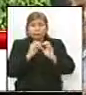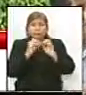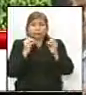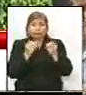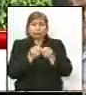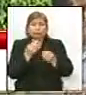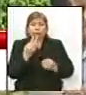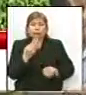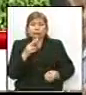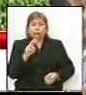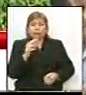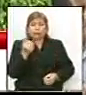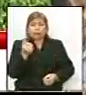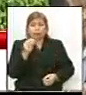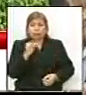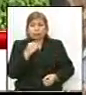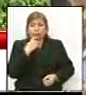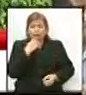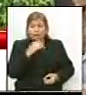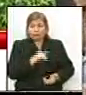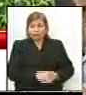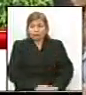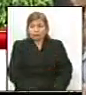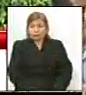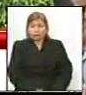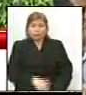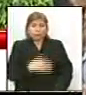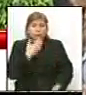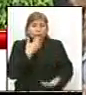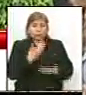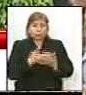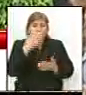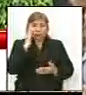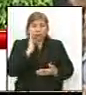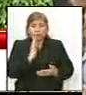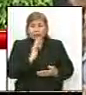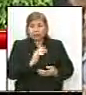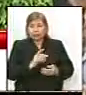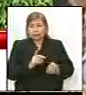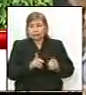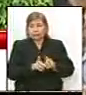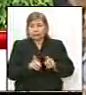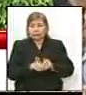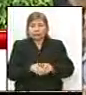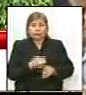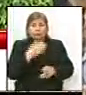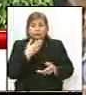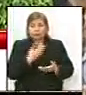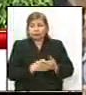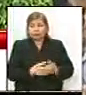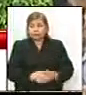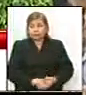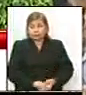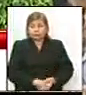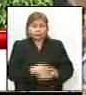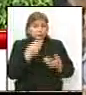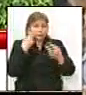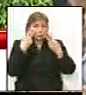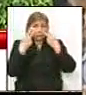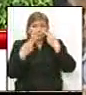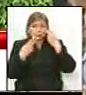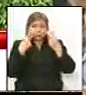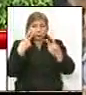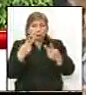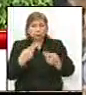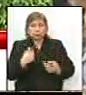BRAE. En principio, quiero agradecer a Dios y también quiero agradecer por la visita a